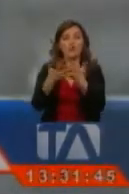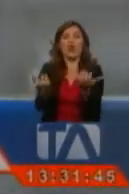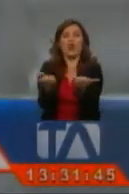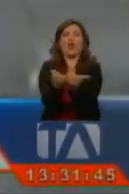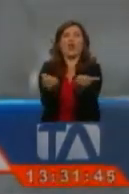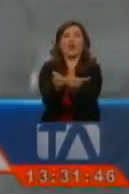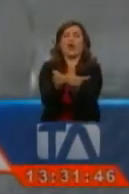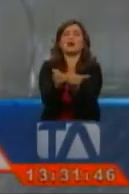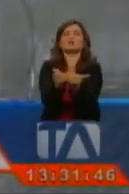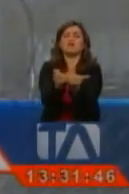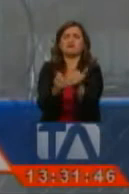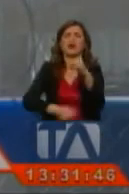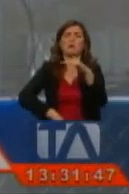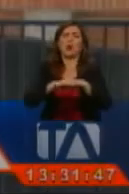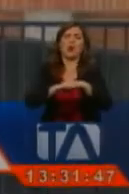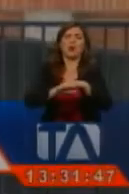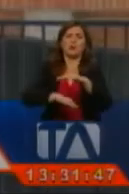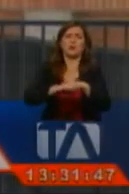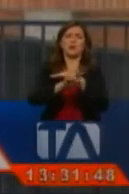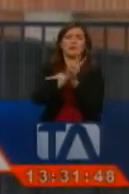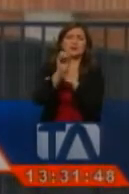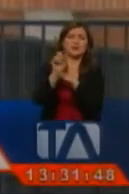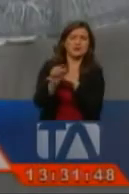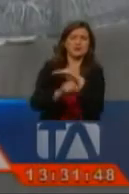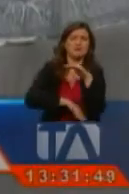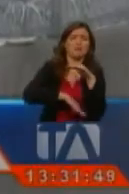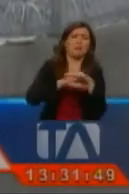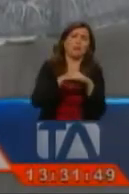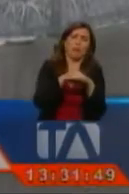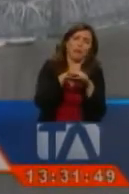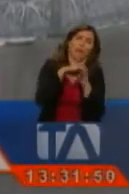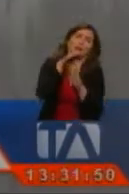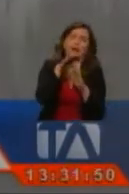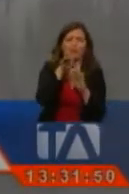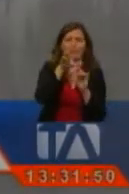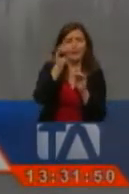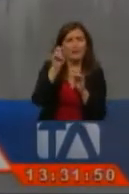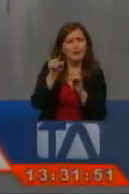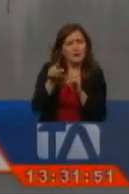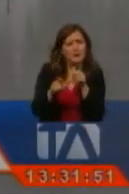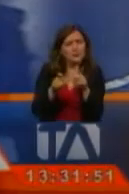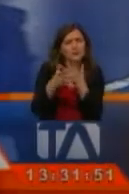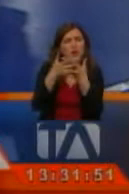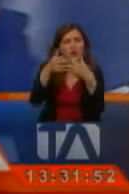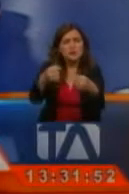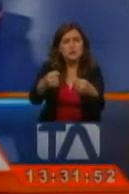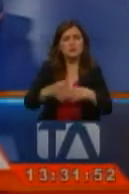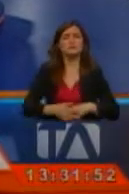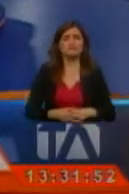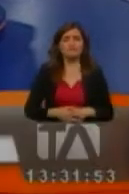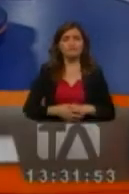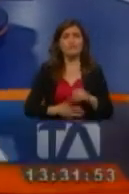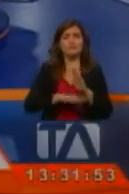cárceles del país llega a 20.000 y actualmente hay más de 30.000 personas privadas de su libertad. Tenemos más de